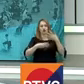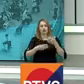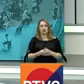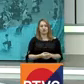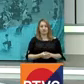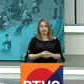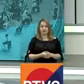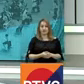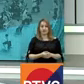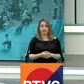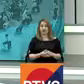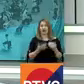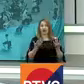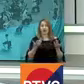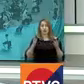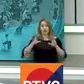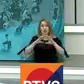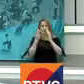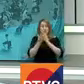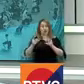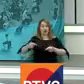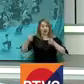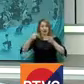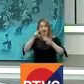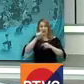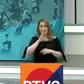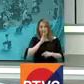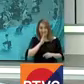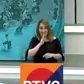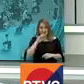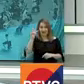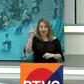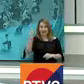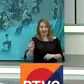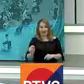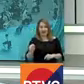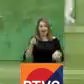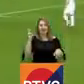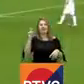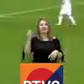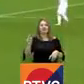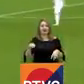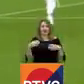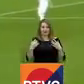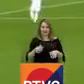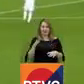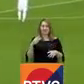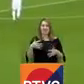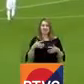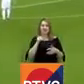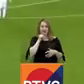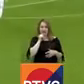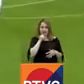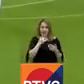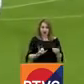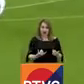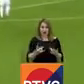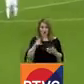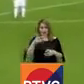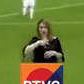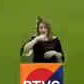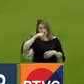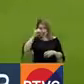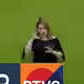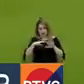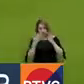instalado en el mundial es italia que hoy sufrió y se va al repechaje así como le escuchan un equipo que es uno de los campeones